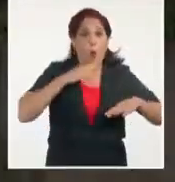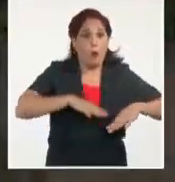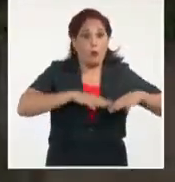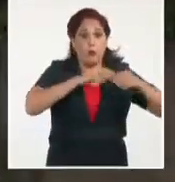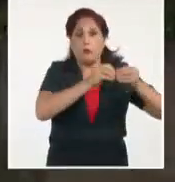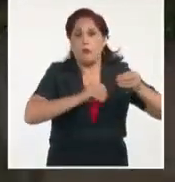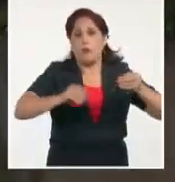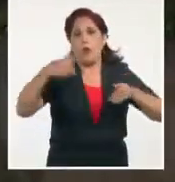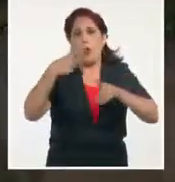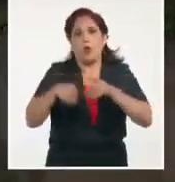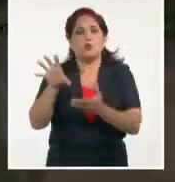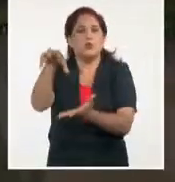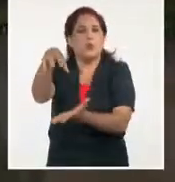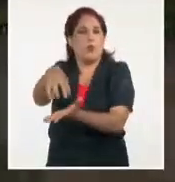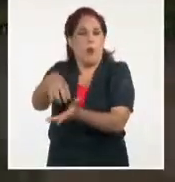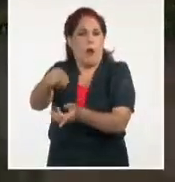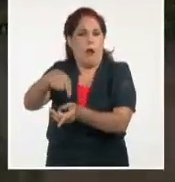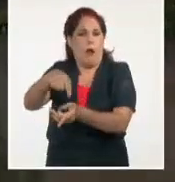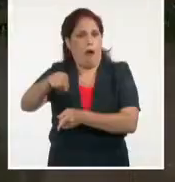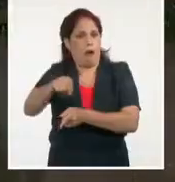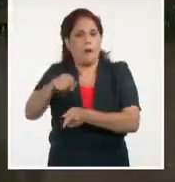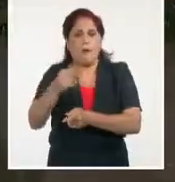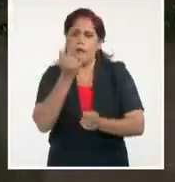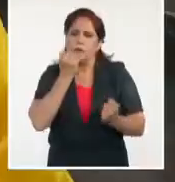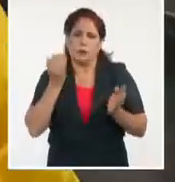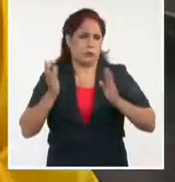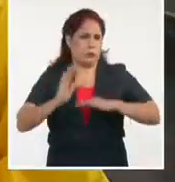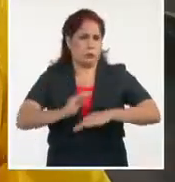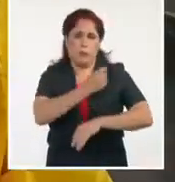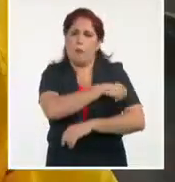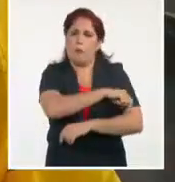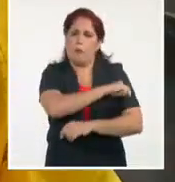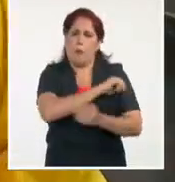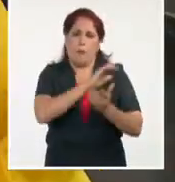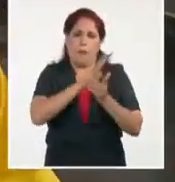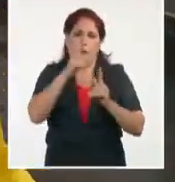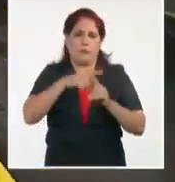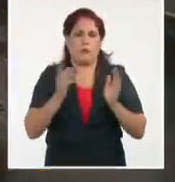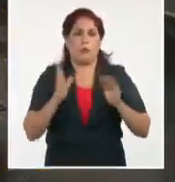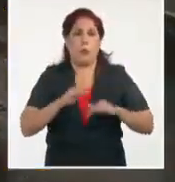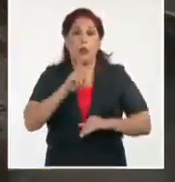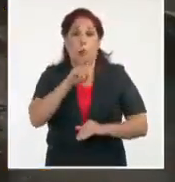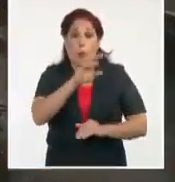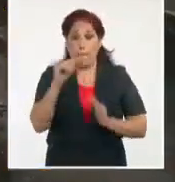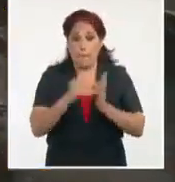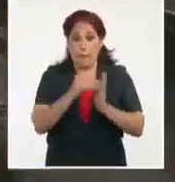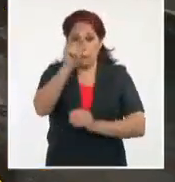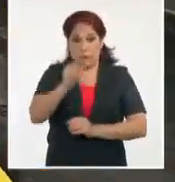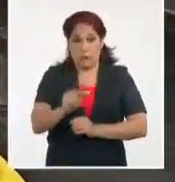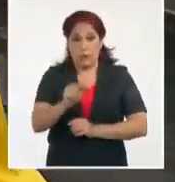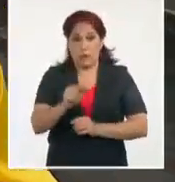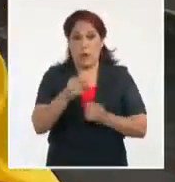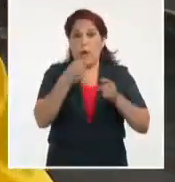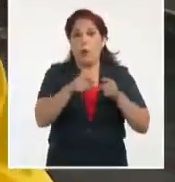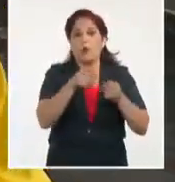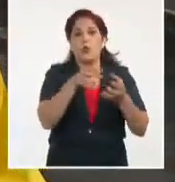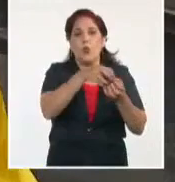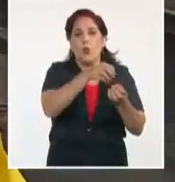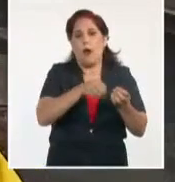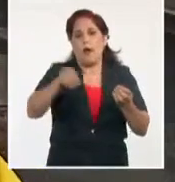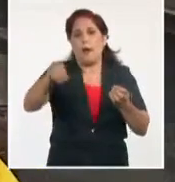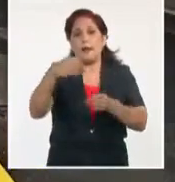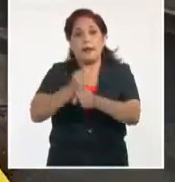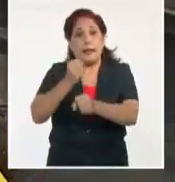recursos redujo el impacto del evento climatológico. Tenemos más de 2.000 personas evacuadas en centros de trabajo, que tienen